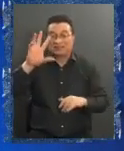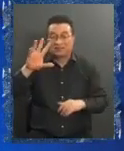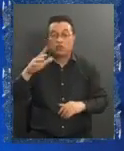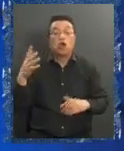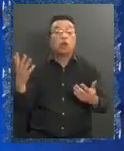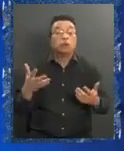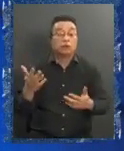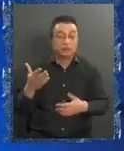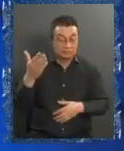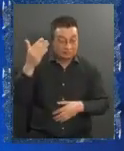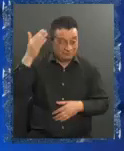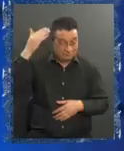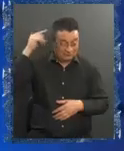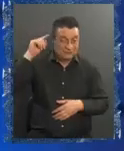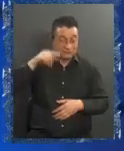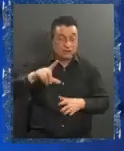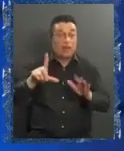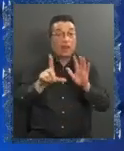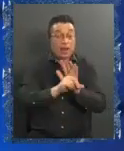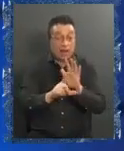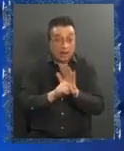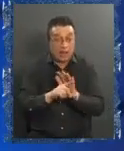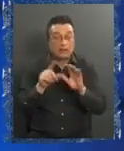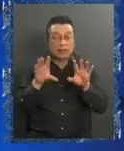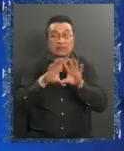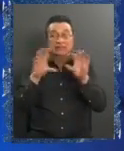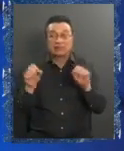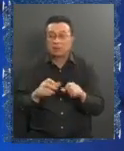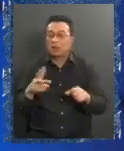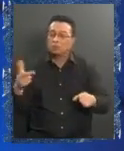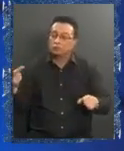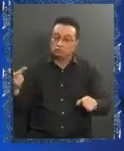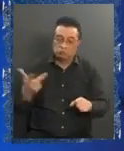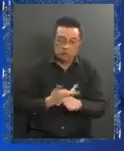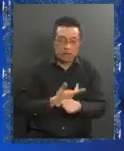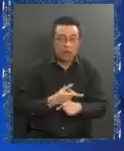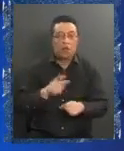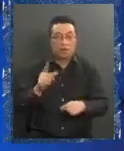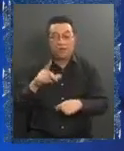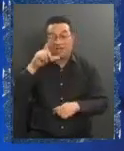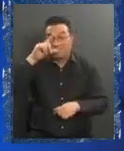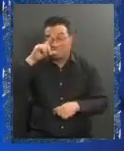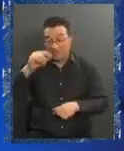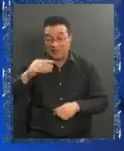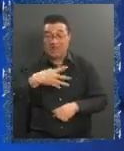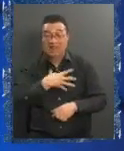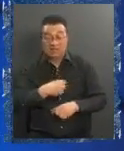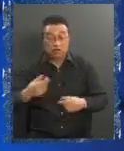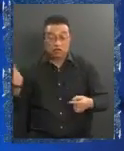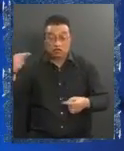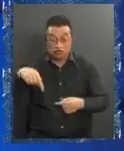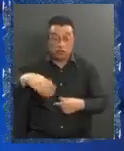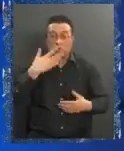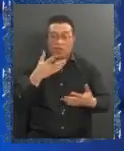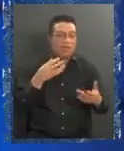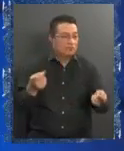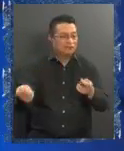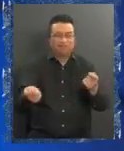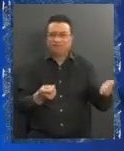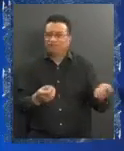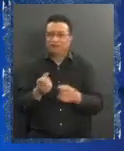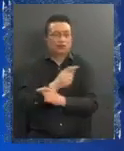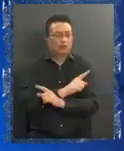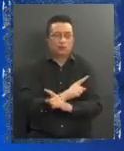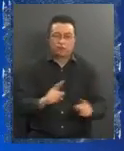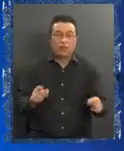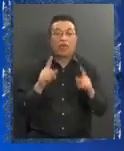la maraña de leyes, ya el sistema era un desastre, y fue Eduardo Frei Montalva que dijo: esto es inmanejable, nosotros tenemos que impedir que